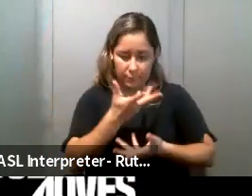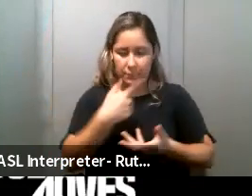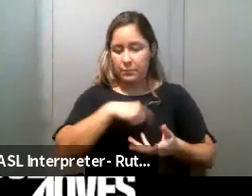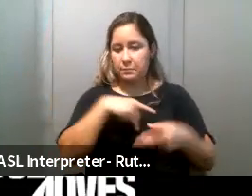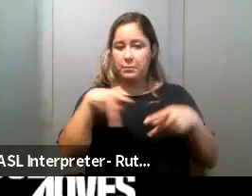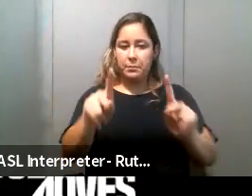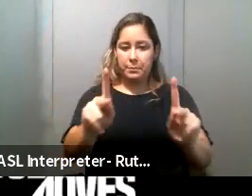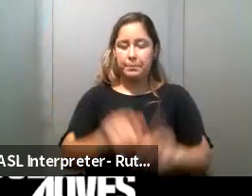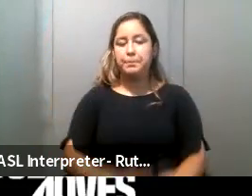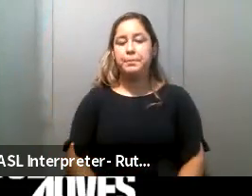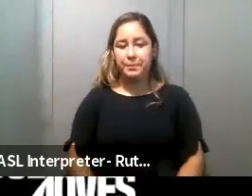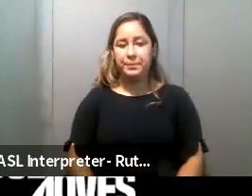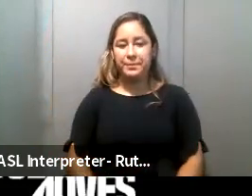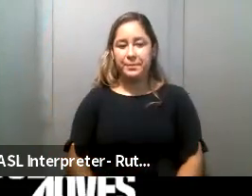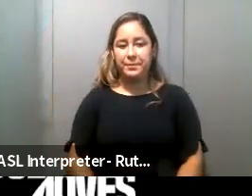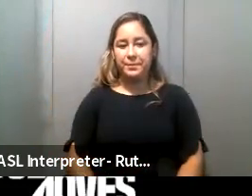consentimiento.